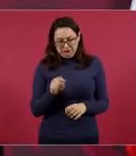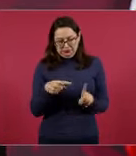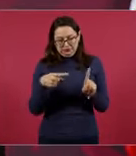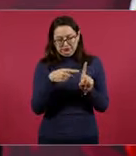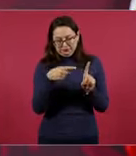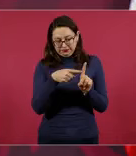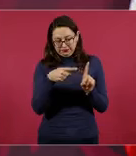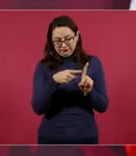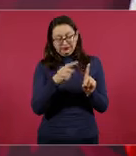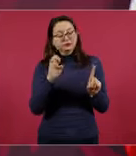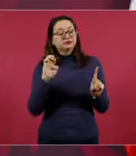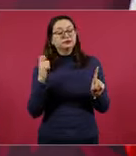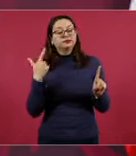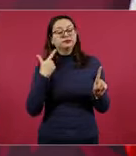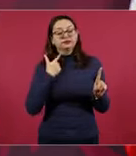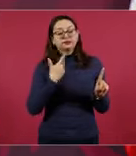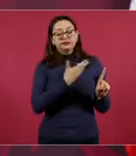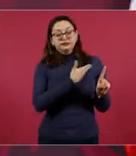expresidente